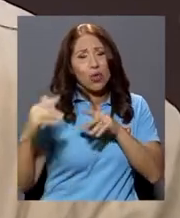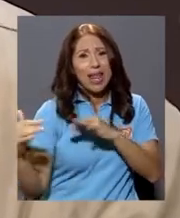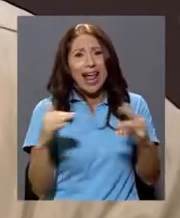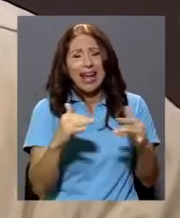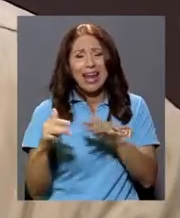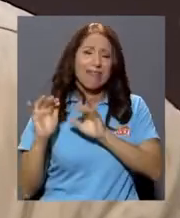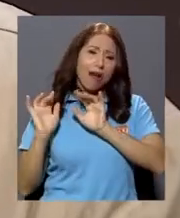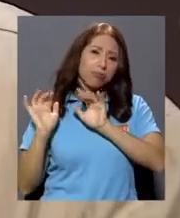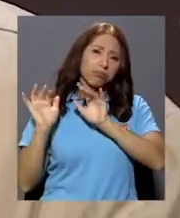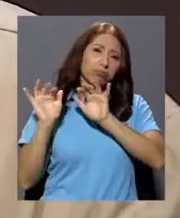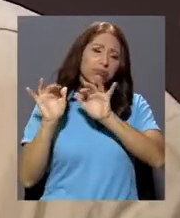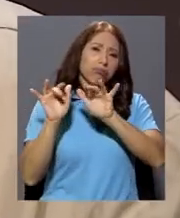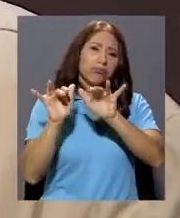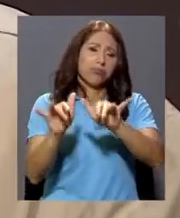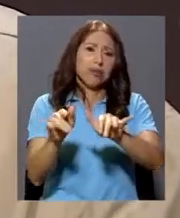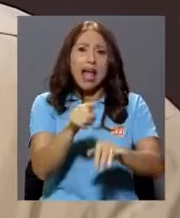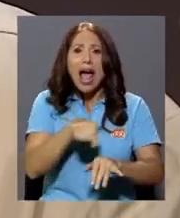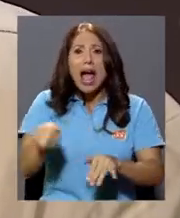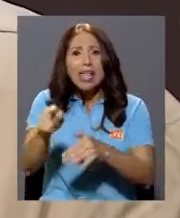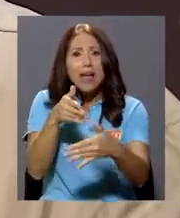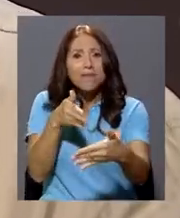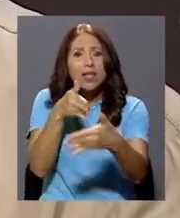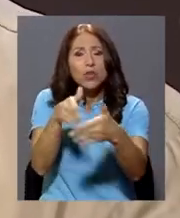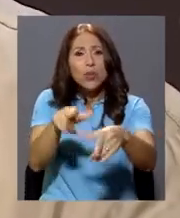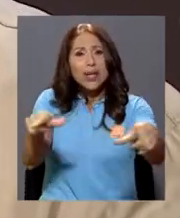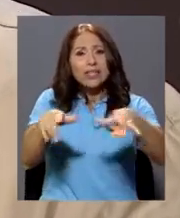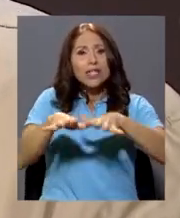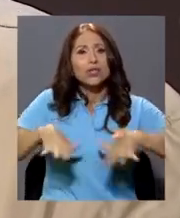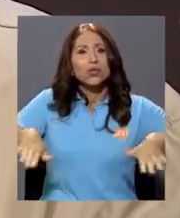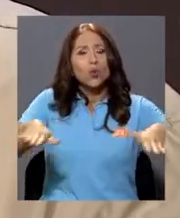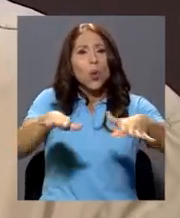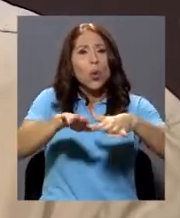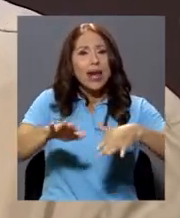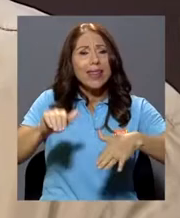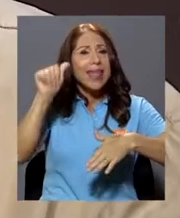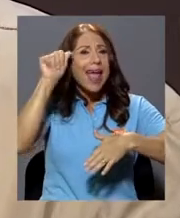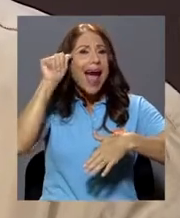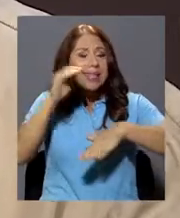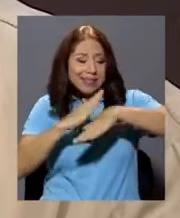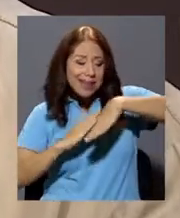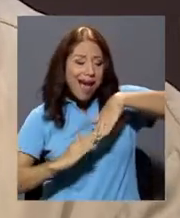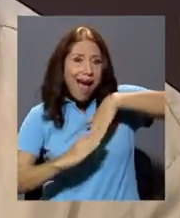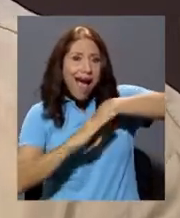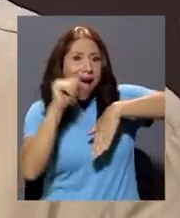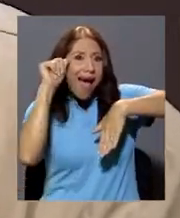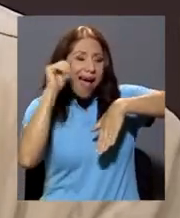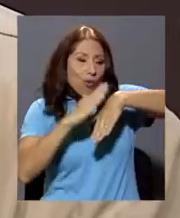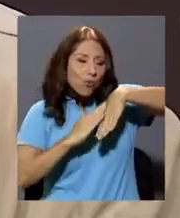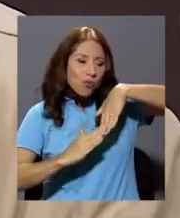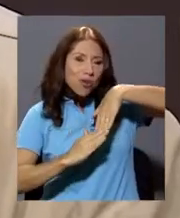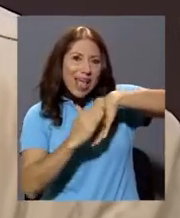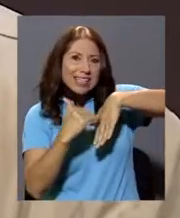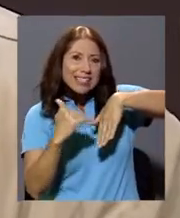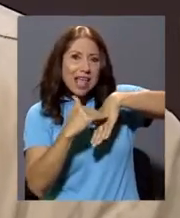que afectó de una forma muy importante a toda esa zona de centro de Asia, Turquía,